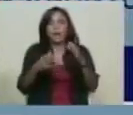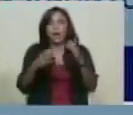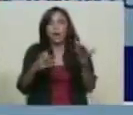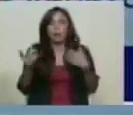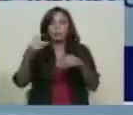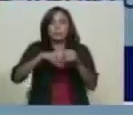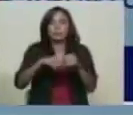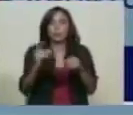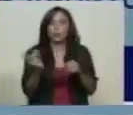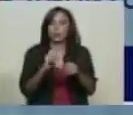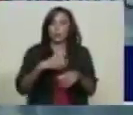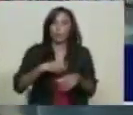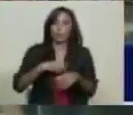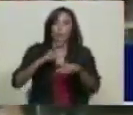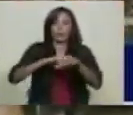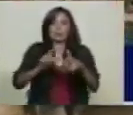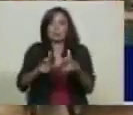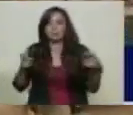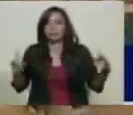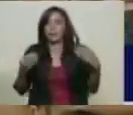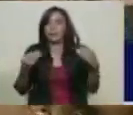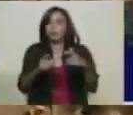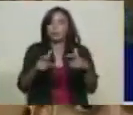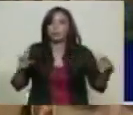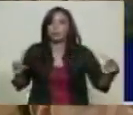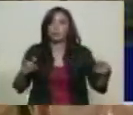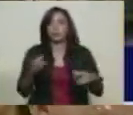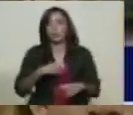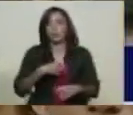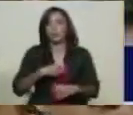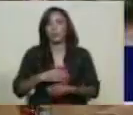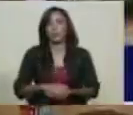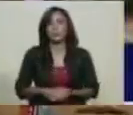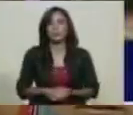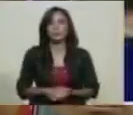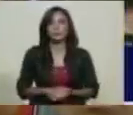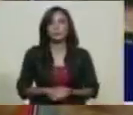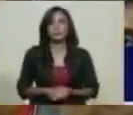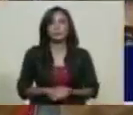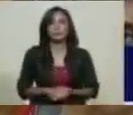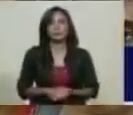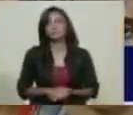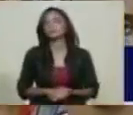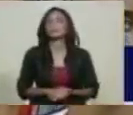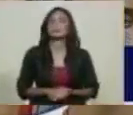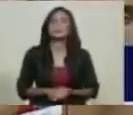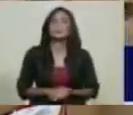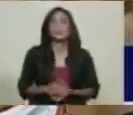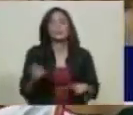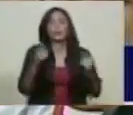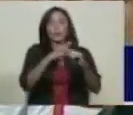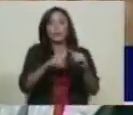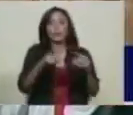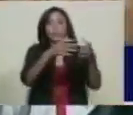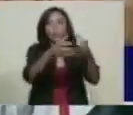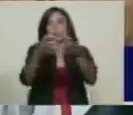amplia, extremadamente amplia. Para eso, pues, deben existir los distintos